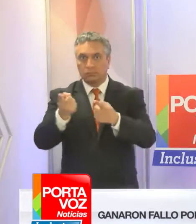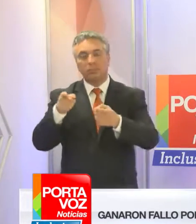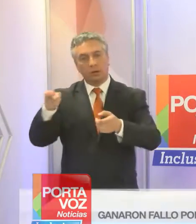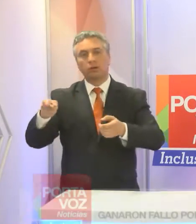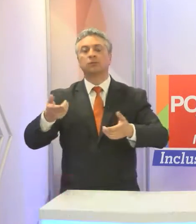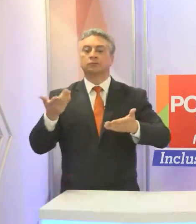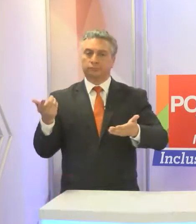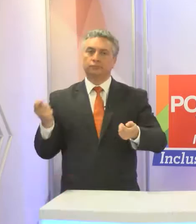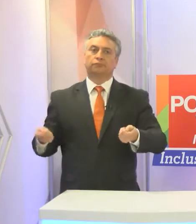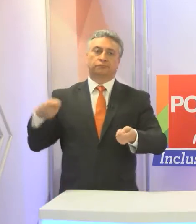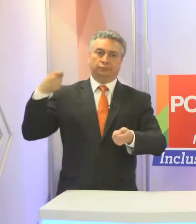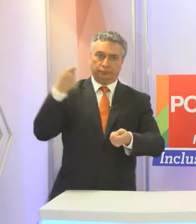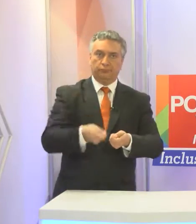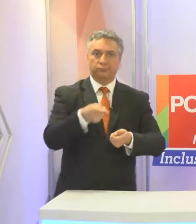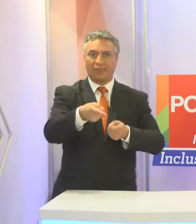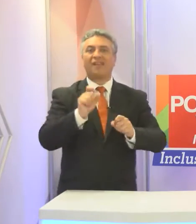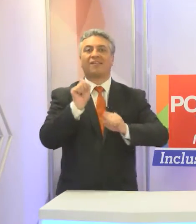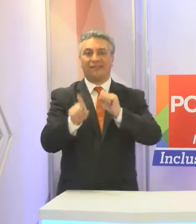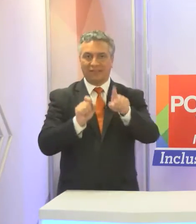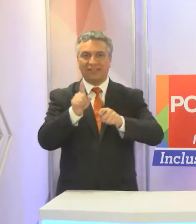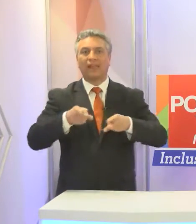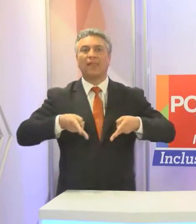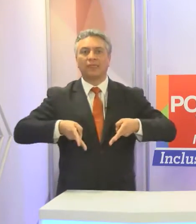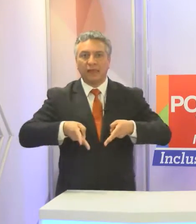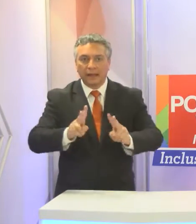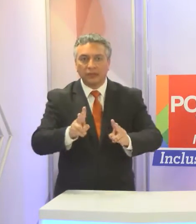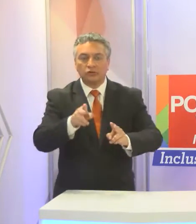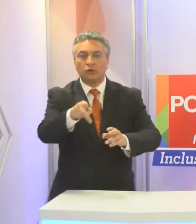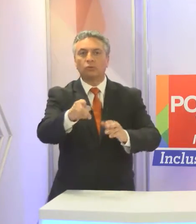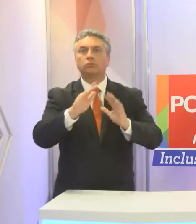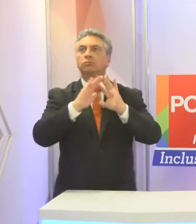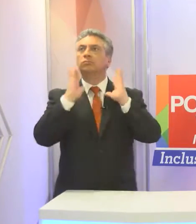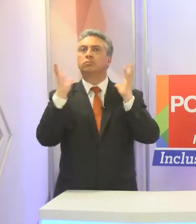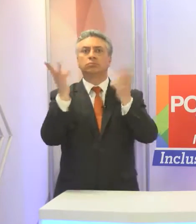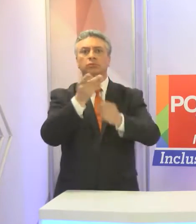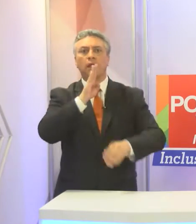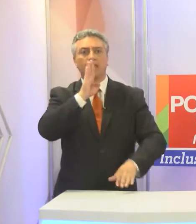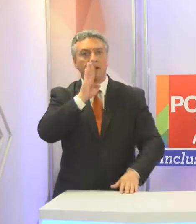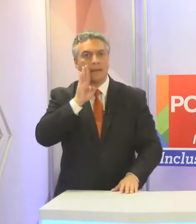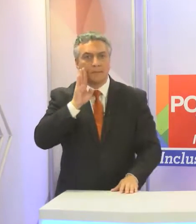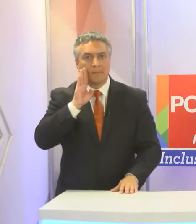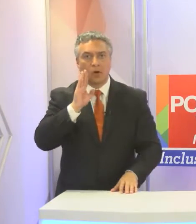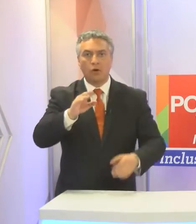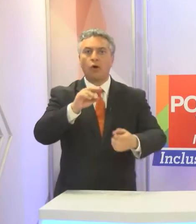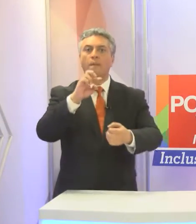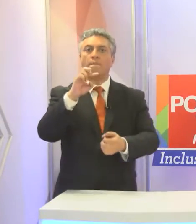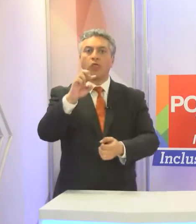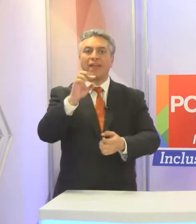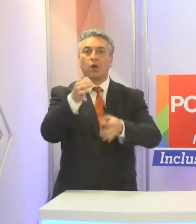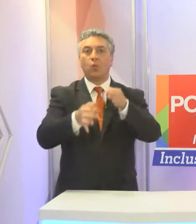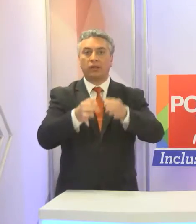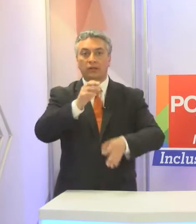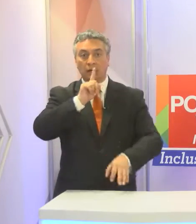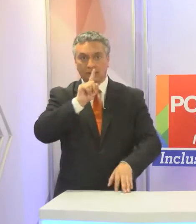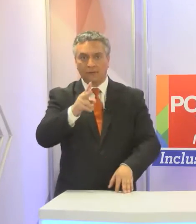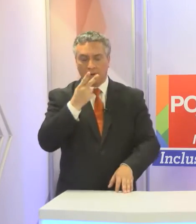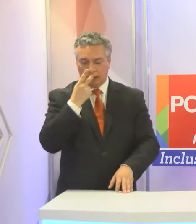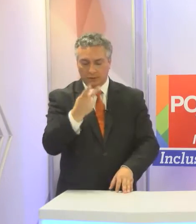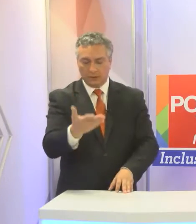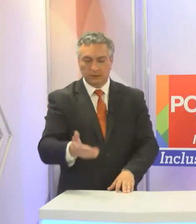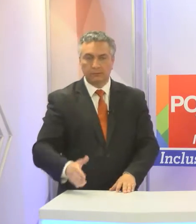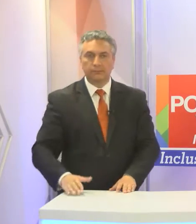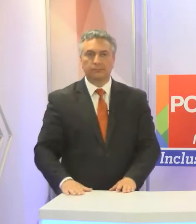daño sufrido y defender su derecho a vivir en un medio ambiente limpio. Poder Judicial Televisión con esta nota.